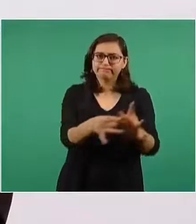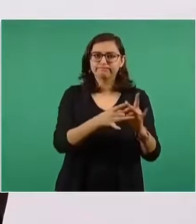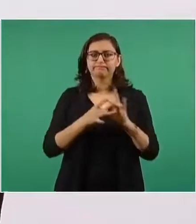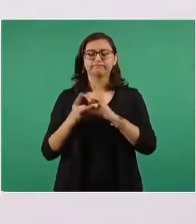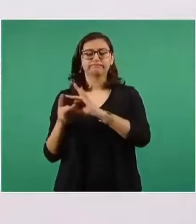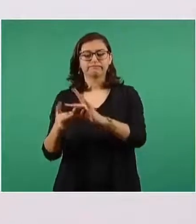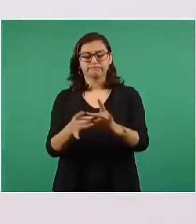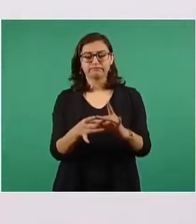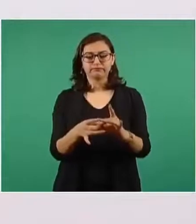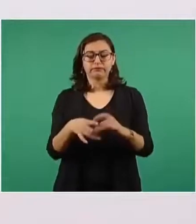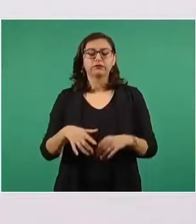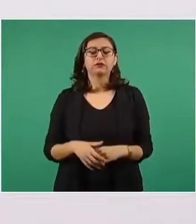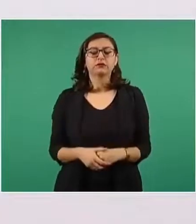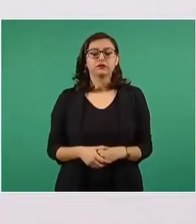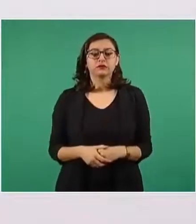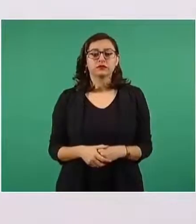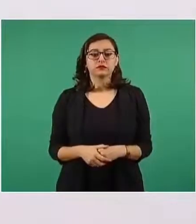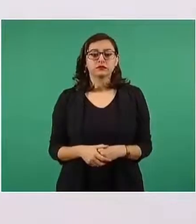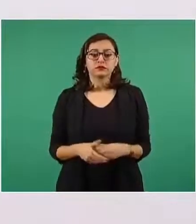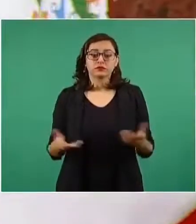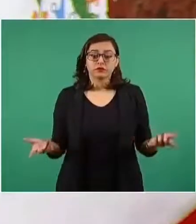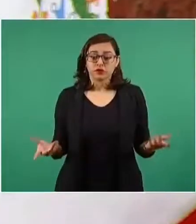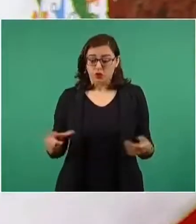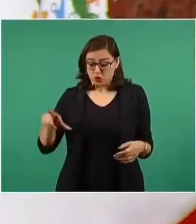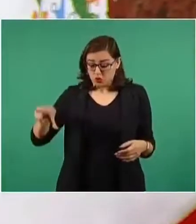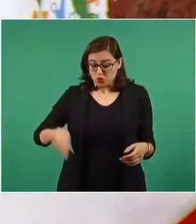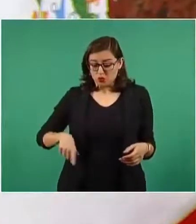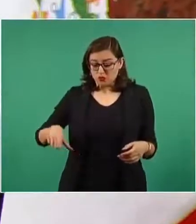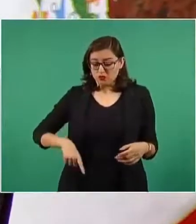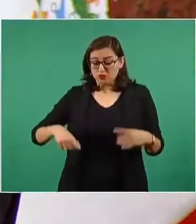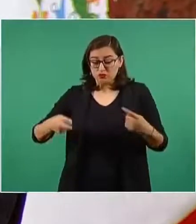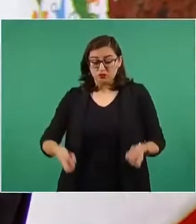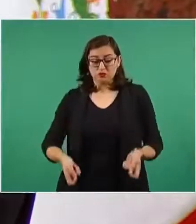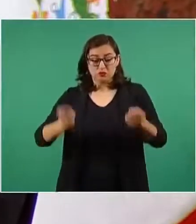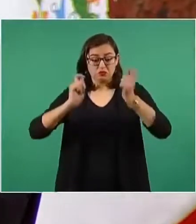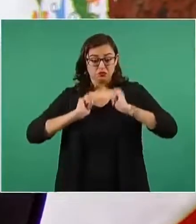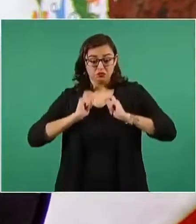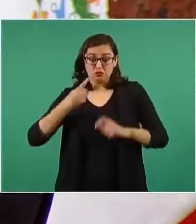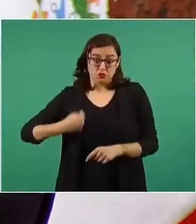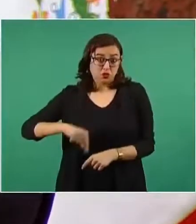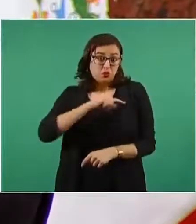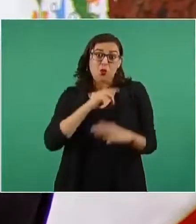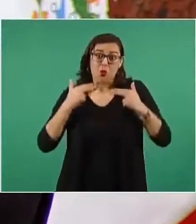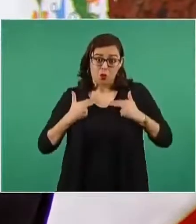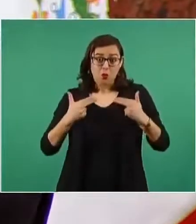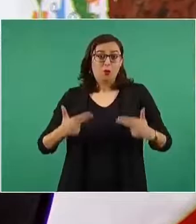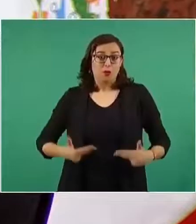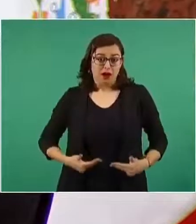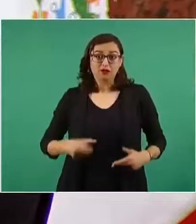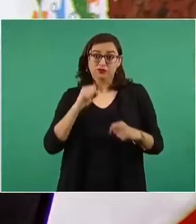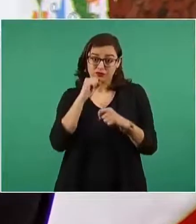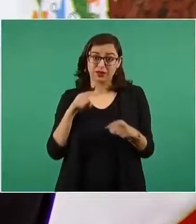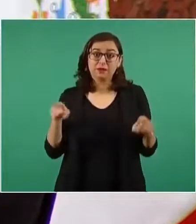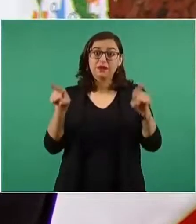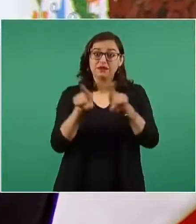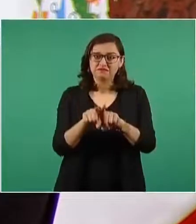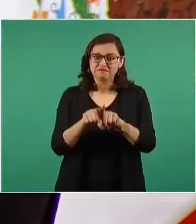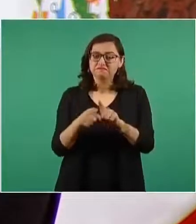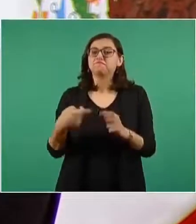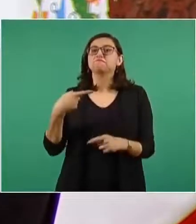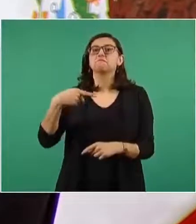ese es el punto medular en el que sí se ha logrado un cambio y que se puede